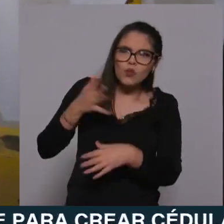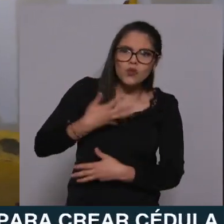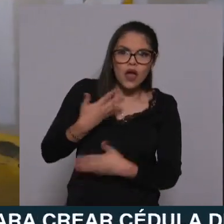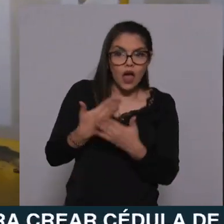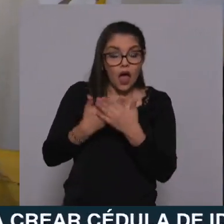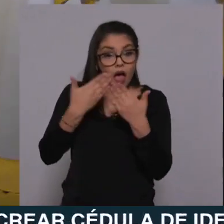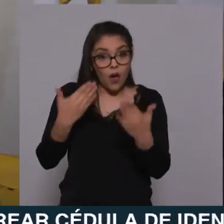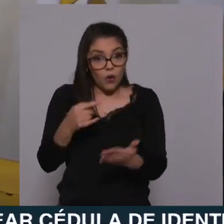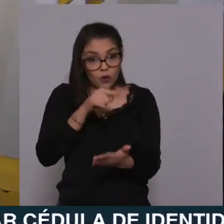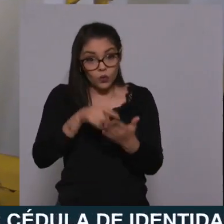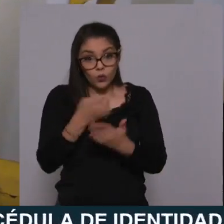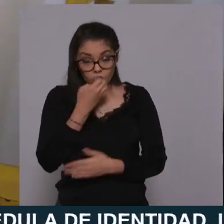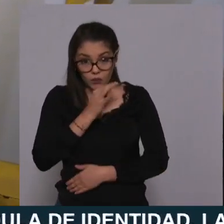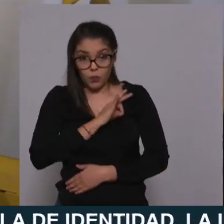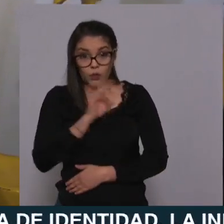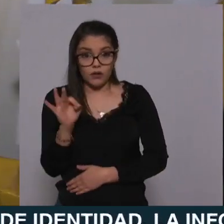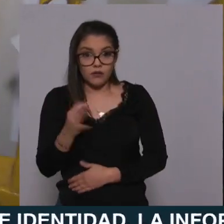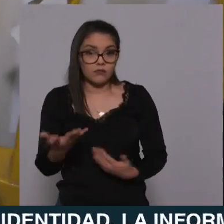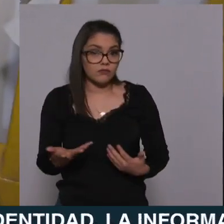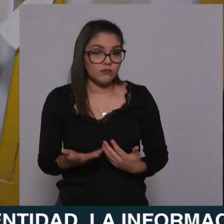el plantel.